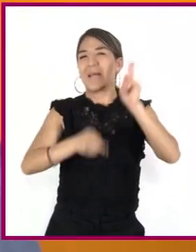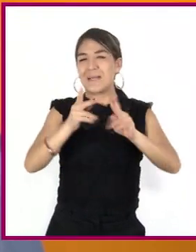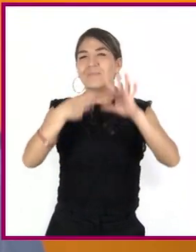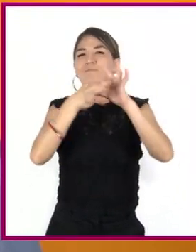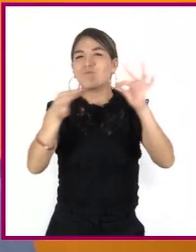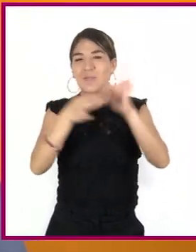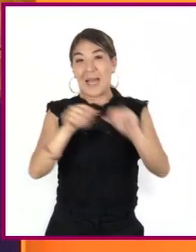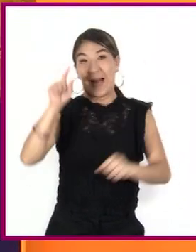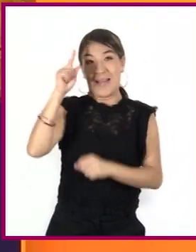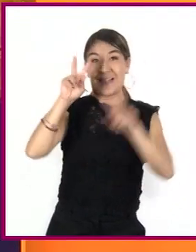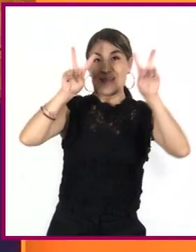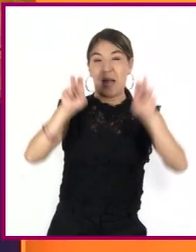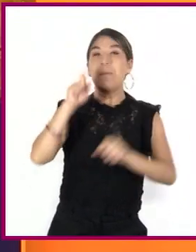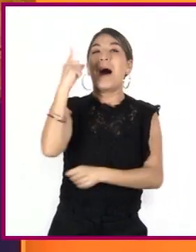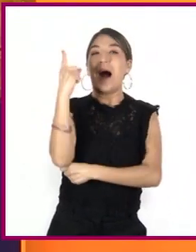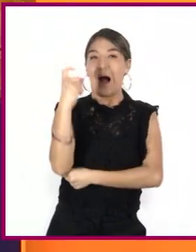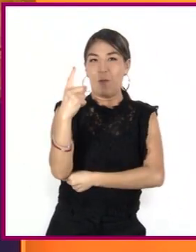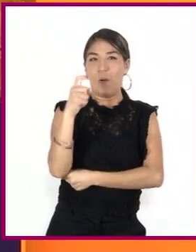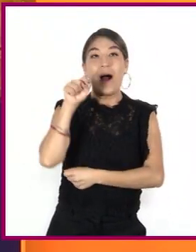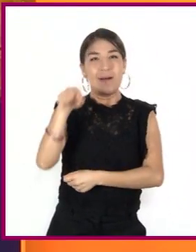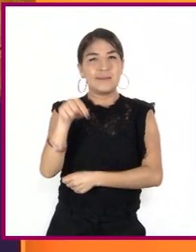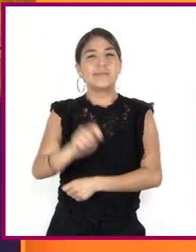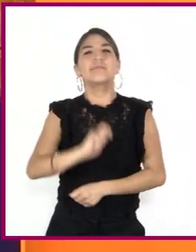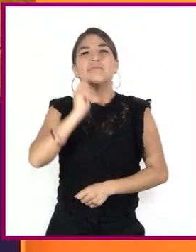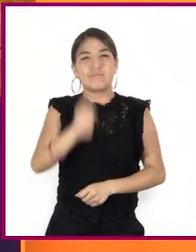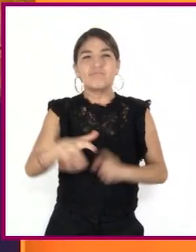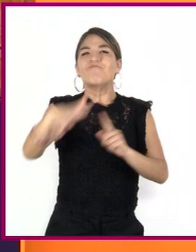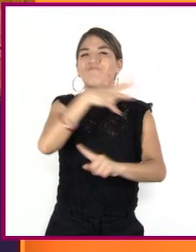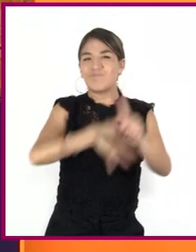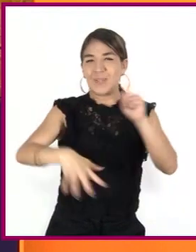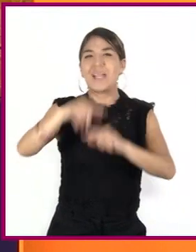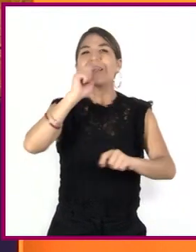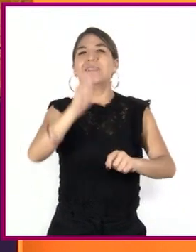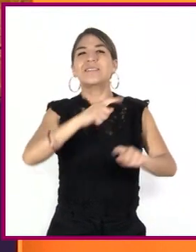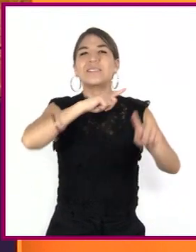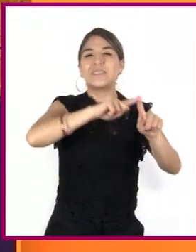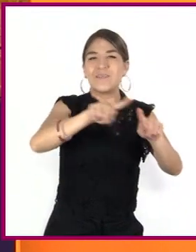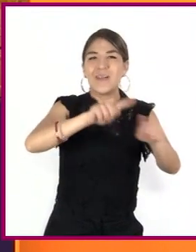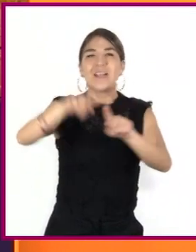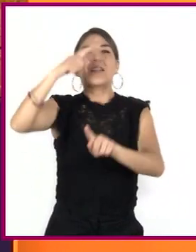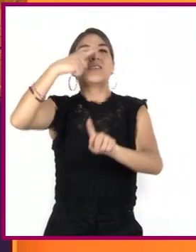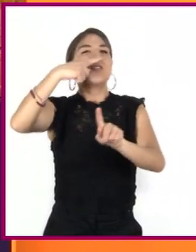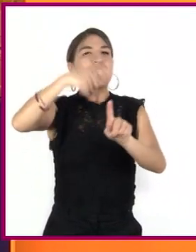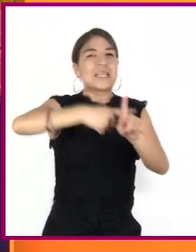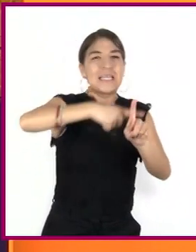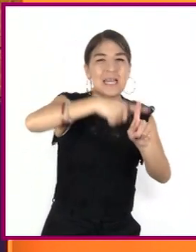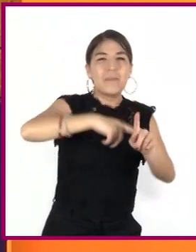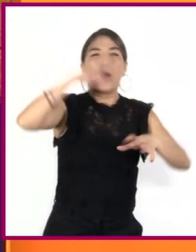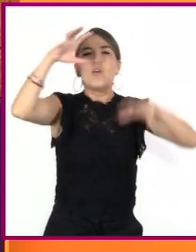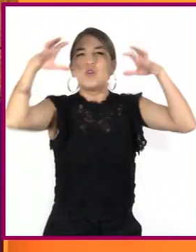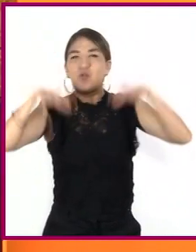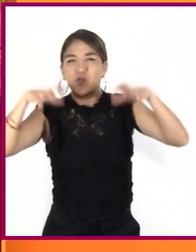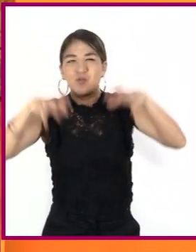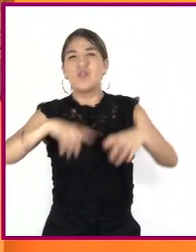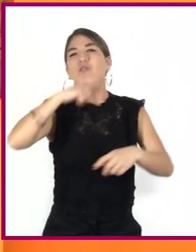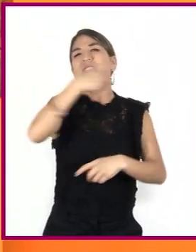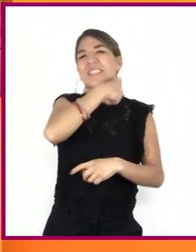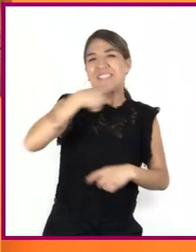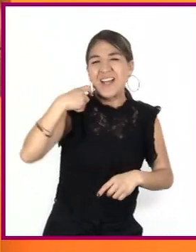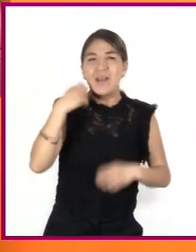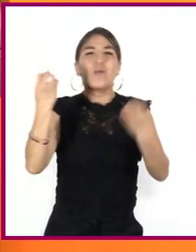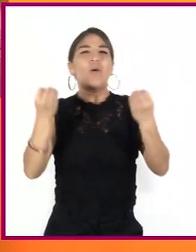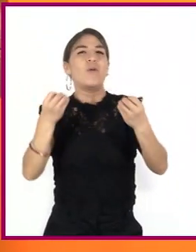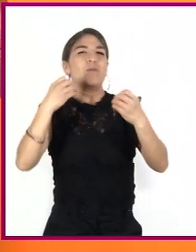ciclo, entonces se relaciona con el clima de los distintos lugares de nuestro país. Esta información nos puede conducir a